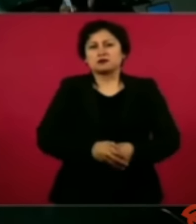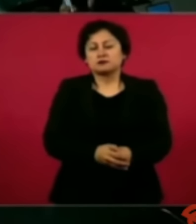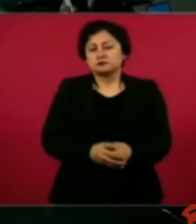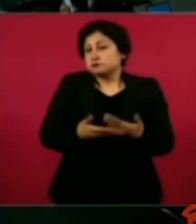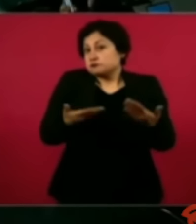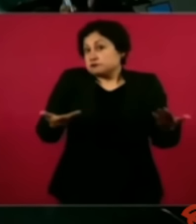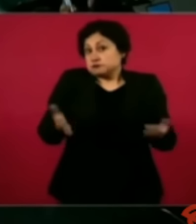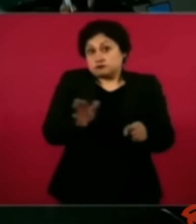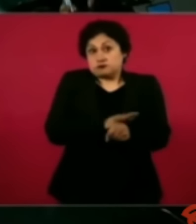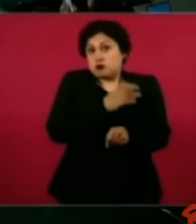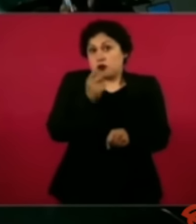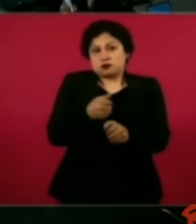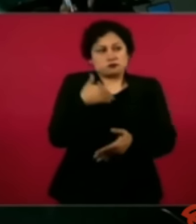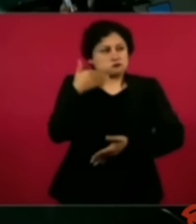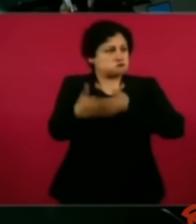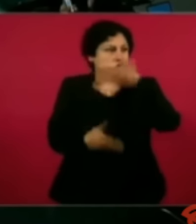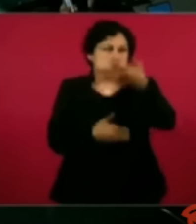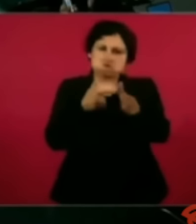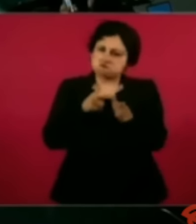avanzar.